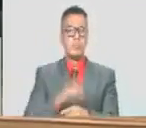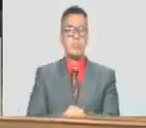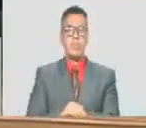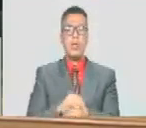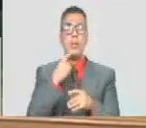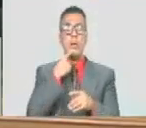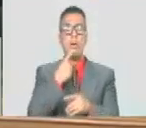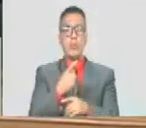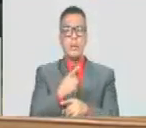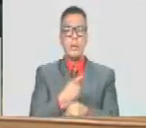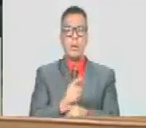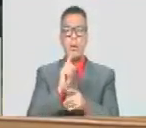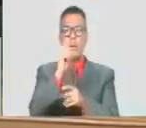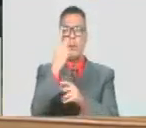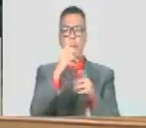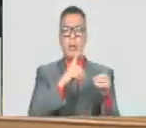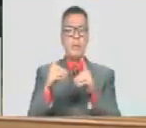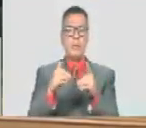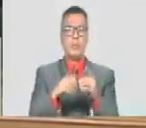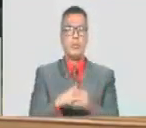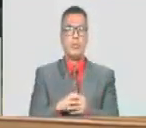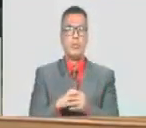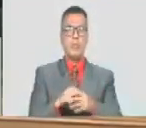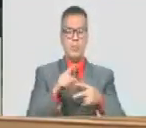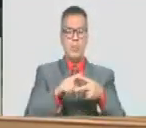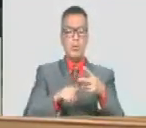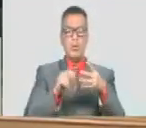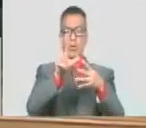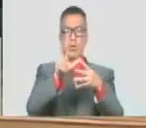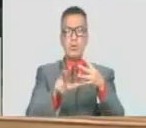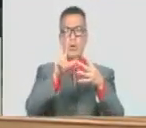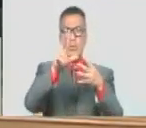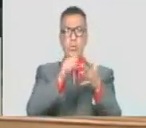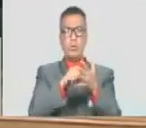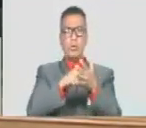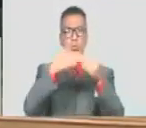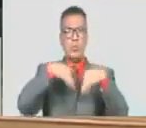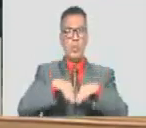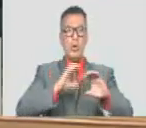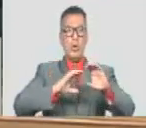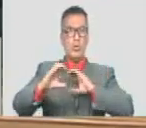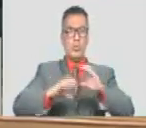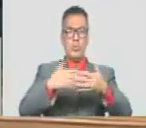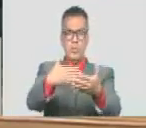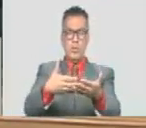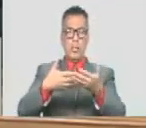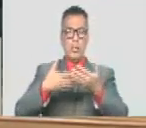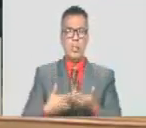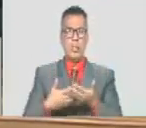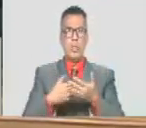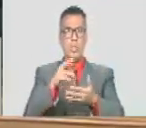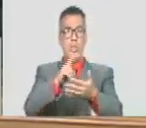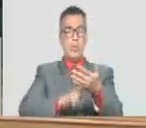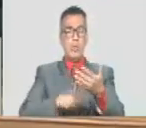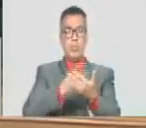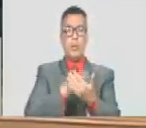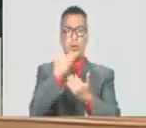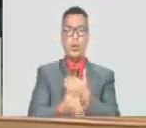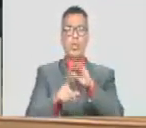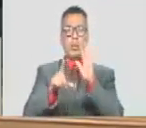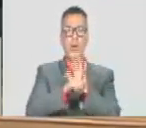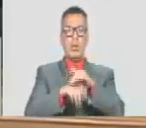los efectos de su primera discusión. Tercer punto de la cuenta. Comunicación recibida con el informe del proyecto de